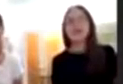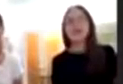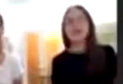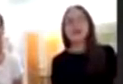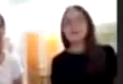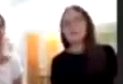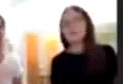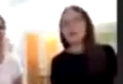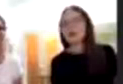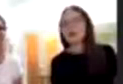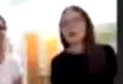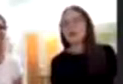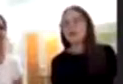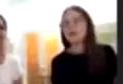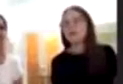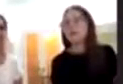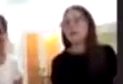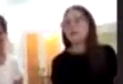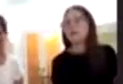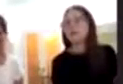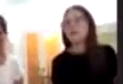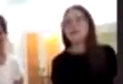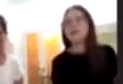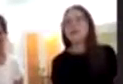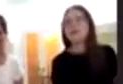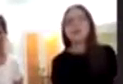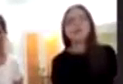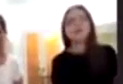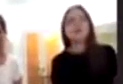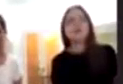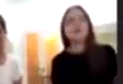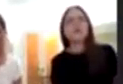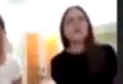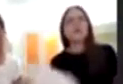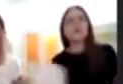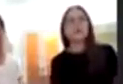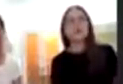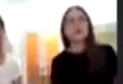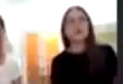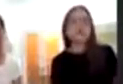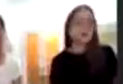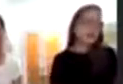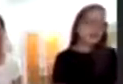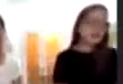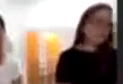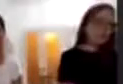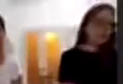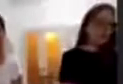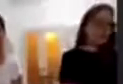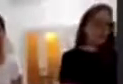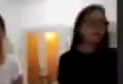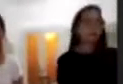trabaja como un sistema abierto, dinámico, que